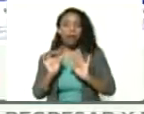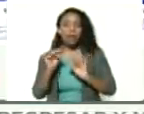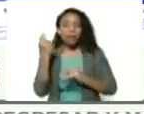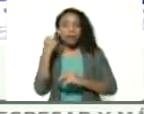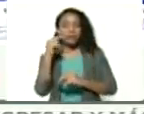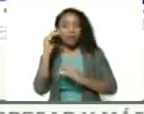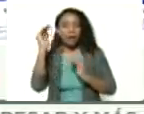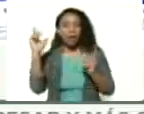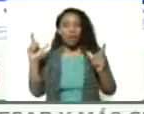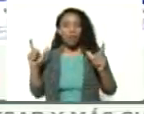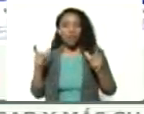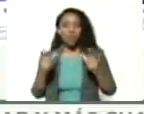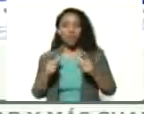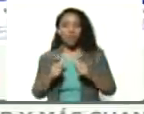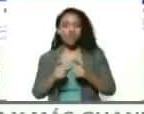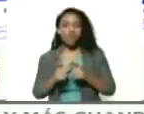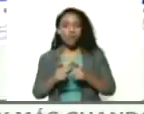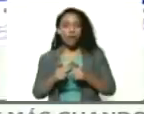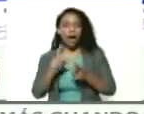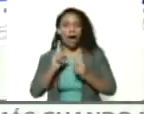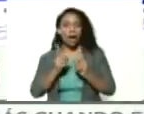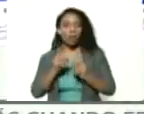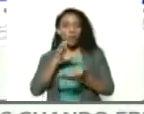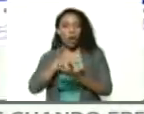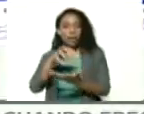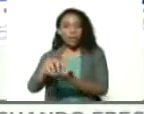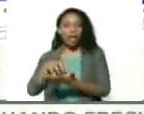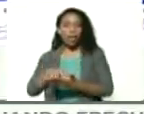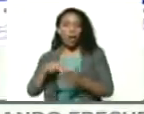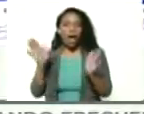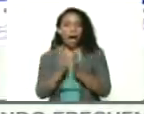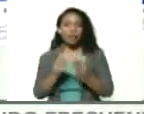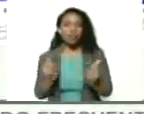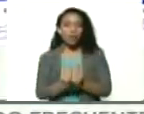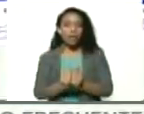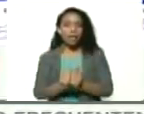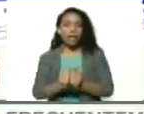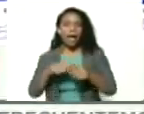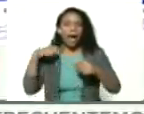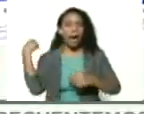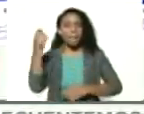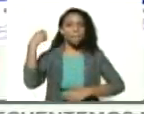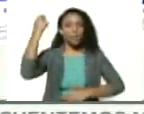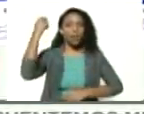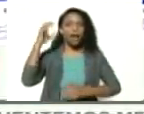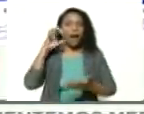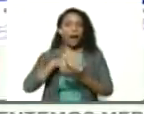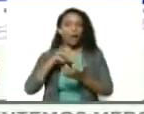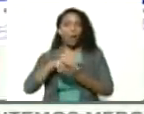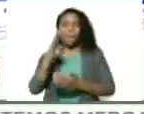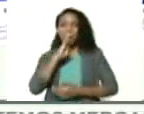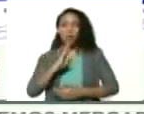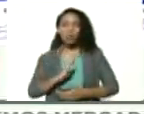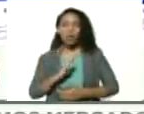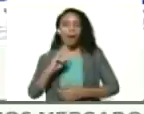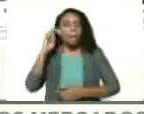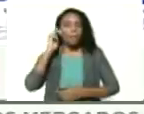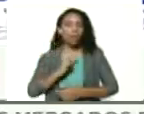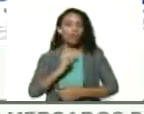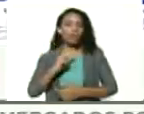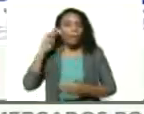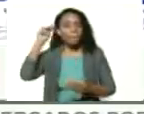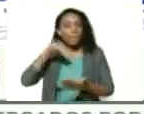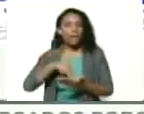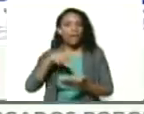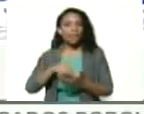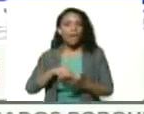una disminución de casos. En Anzoátegui, Apure, Aragua, Barinas, Bolívar, Miranda,